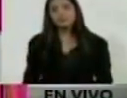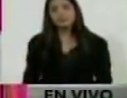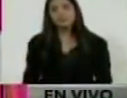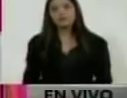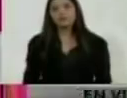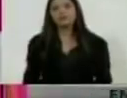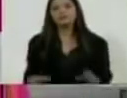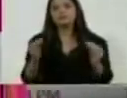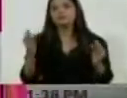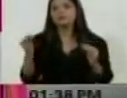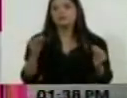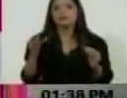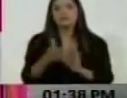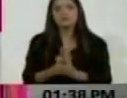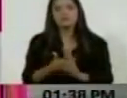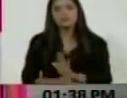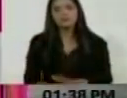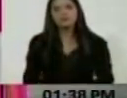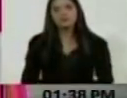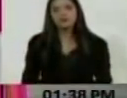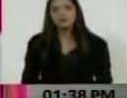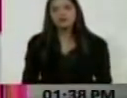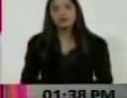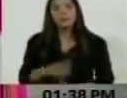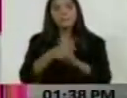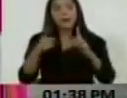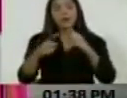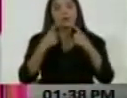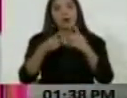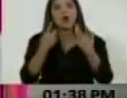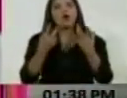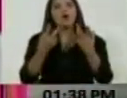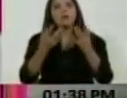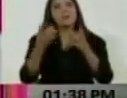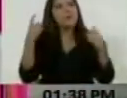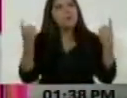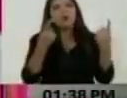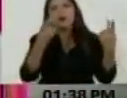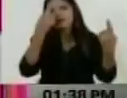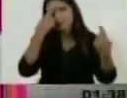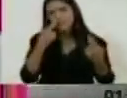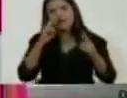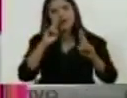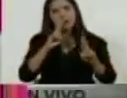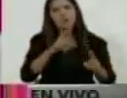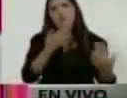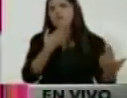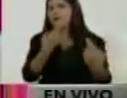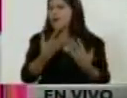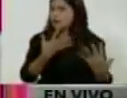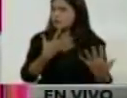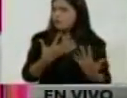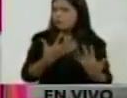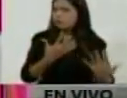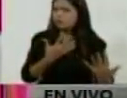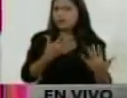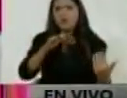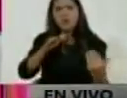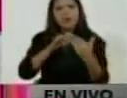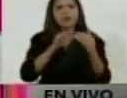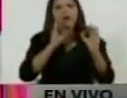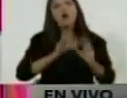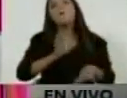hablar y a través de la palabra buscar el respeto mutuo, la relación en términos de igualdad,